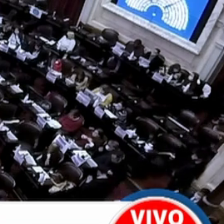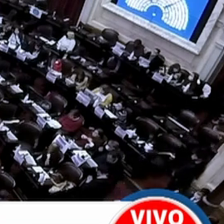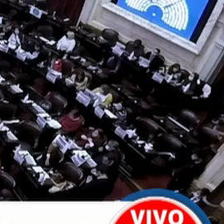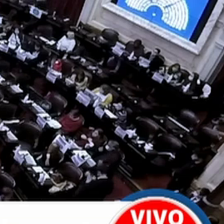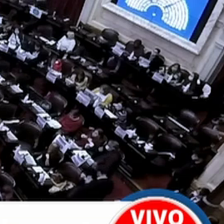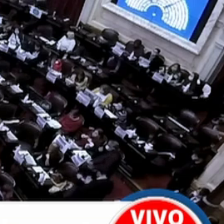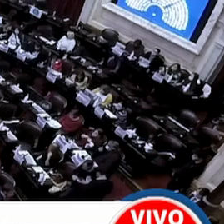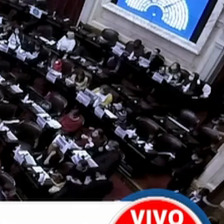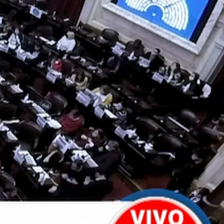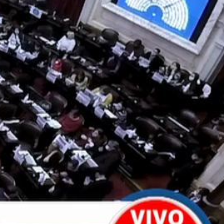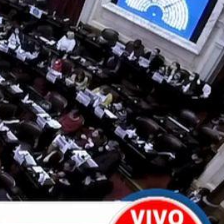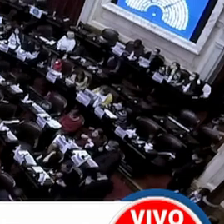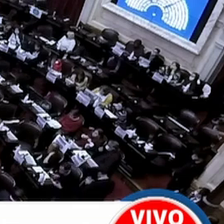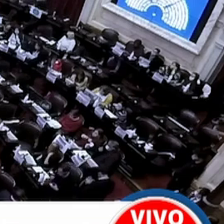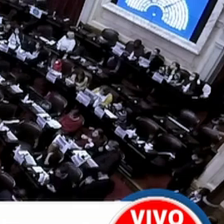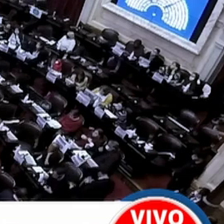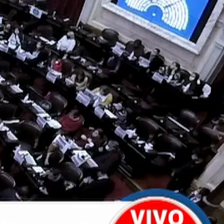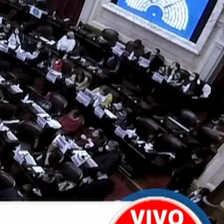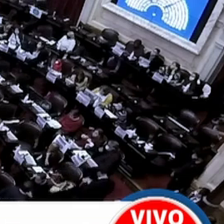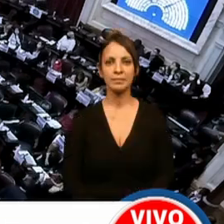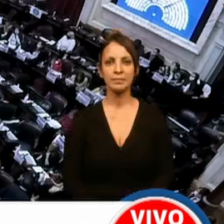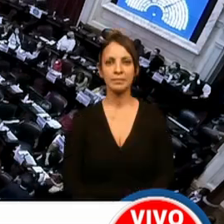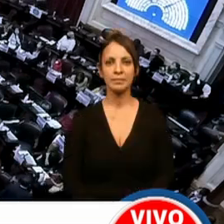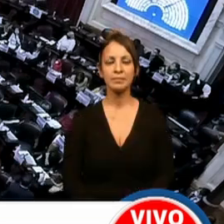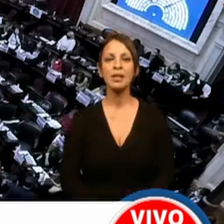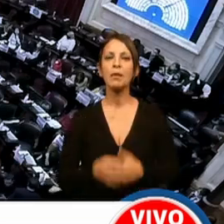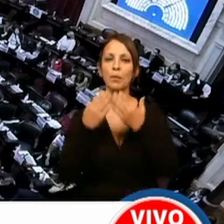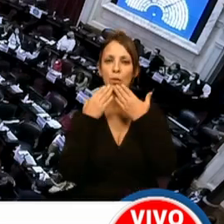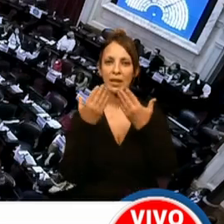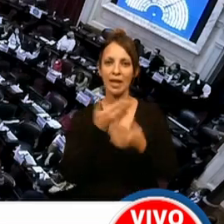acá se puede pero muchas gracias señor presidente